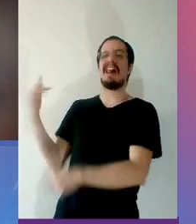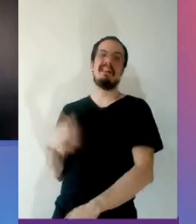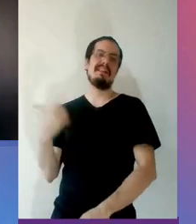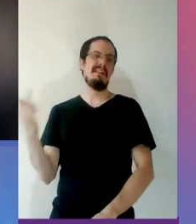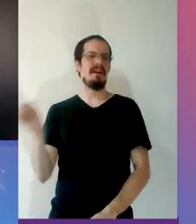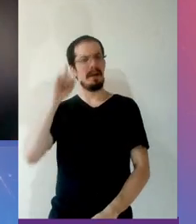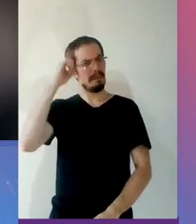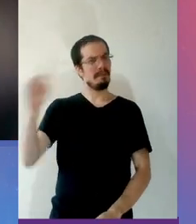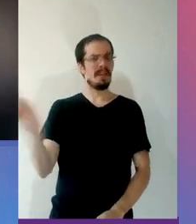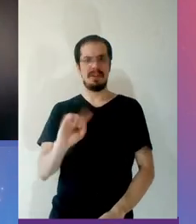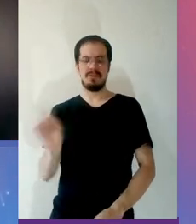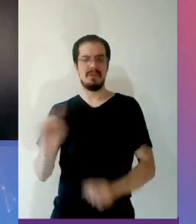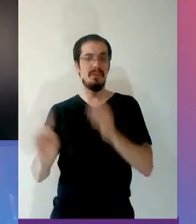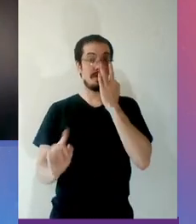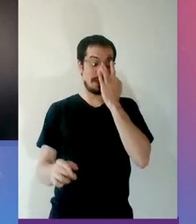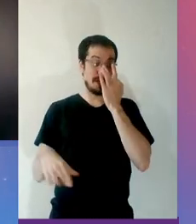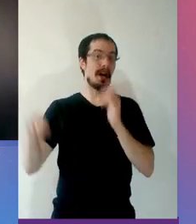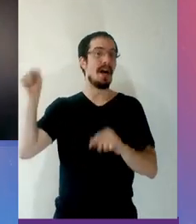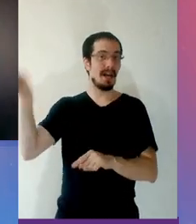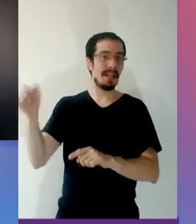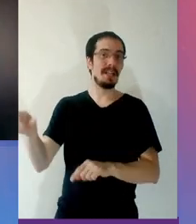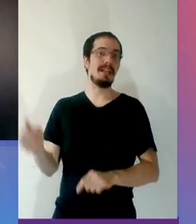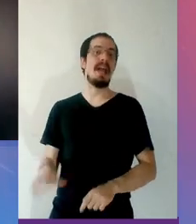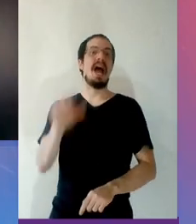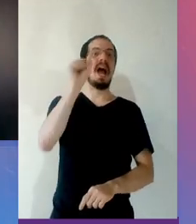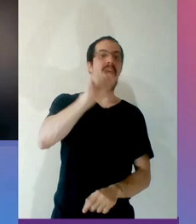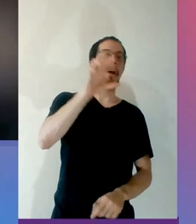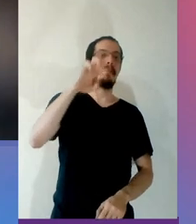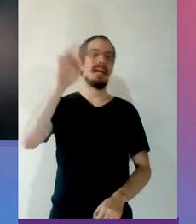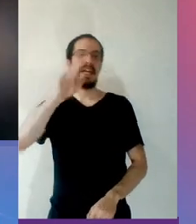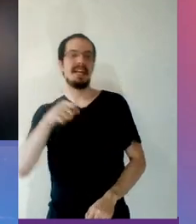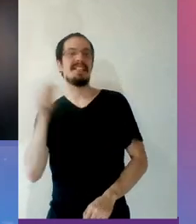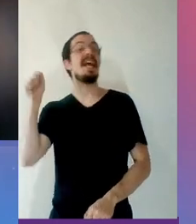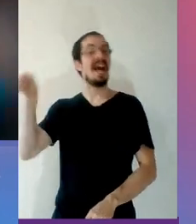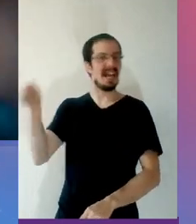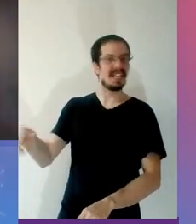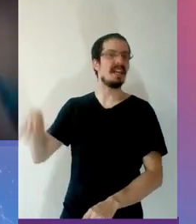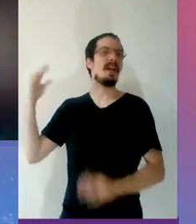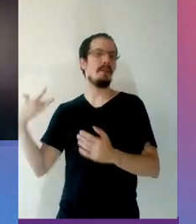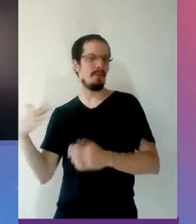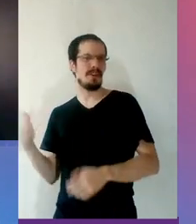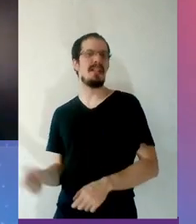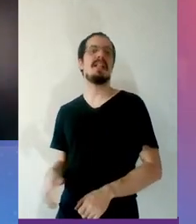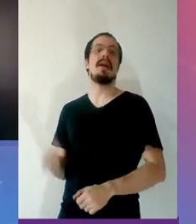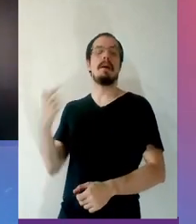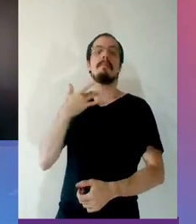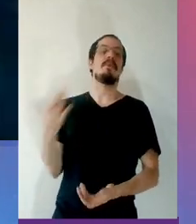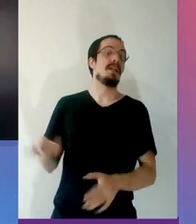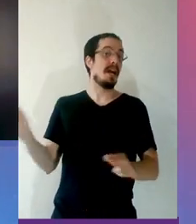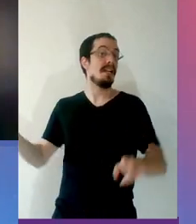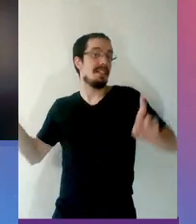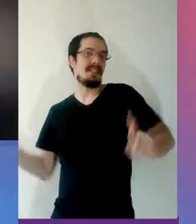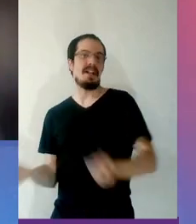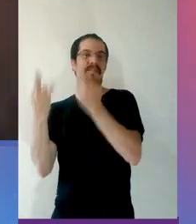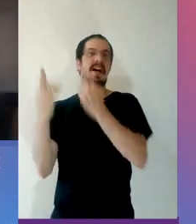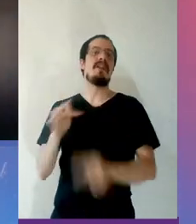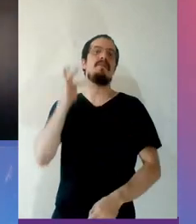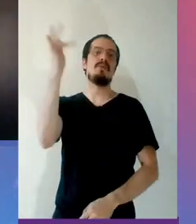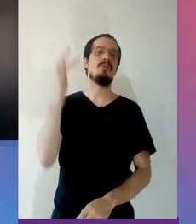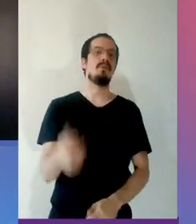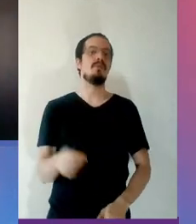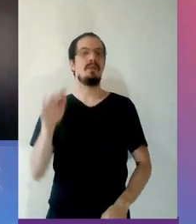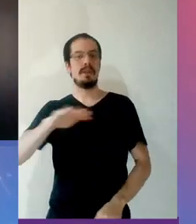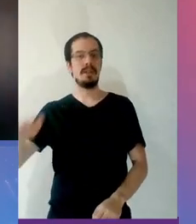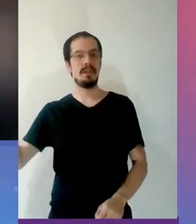es donde vamos a salvar vida, ahí es donde vamos a salvar el futuro de esos niños. De hecho, en general se dice siempre, claro, los niños son lo